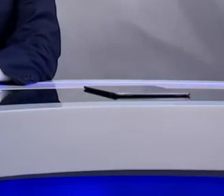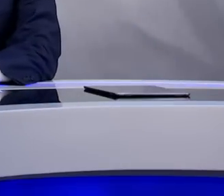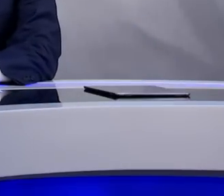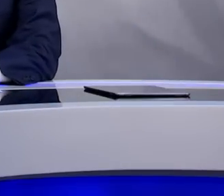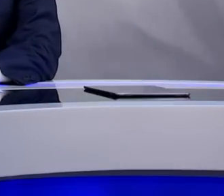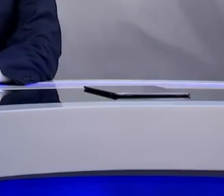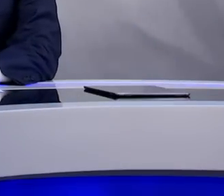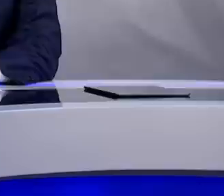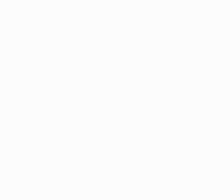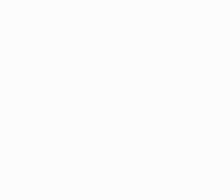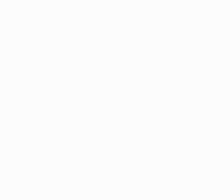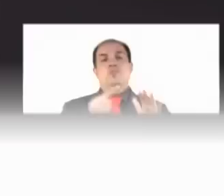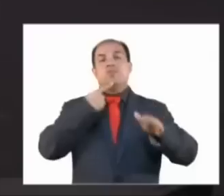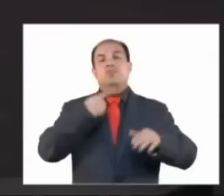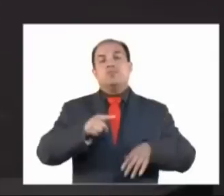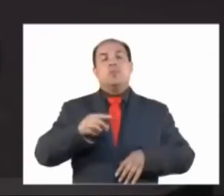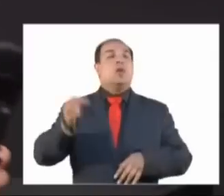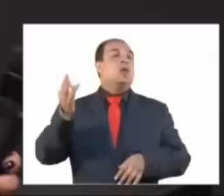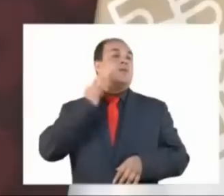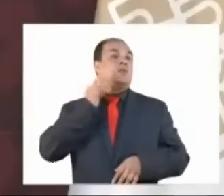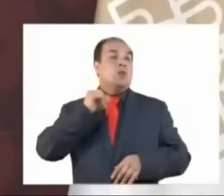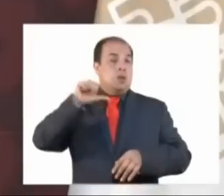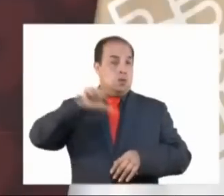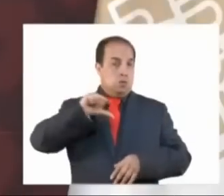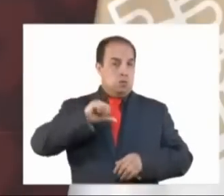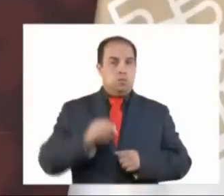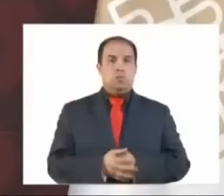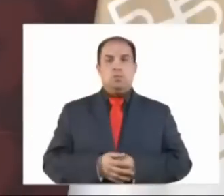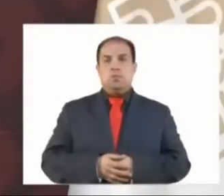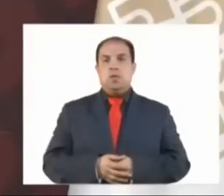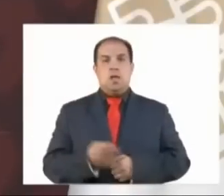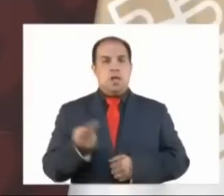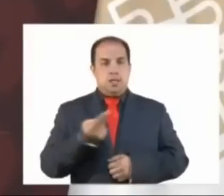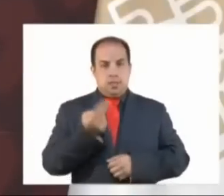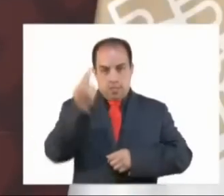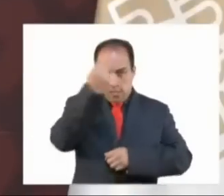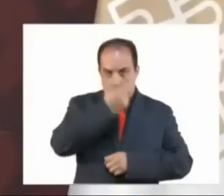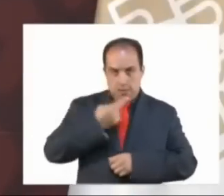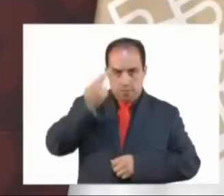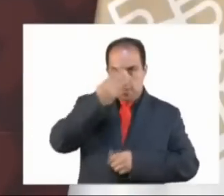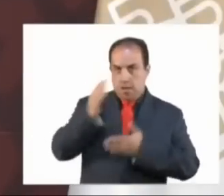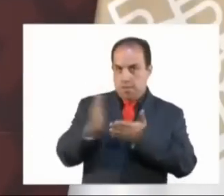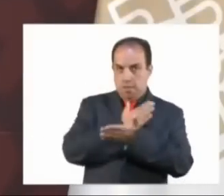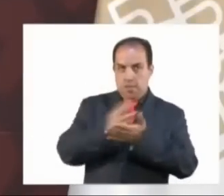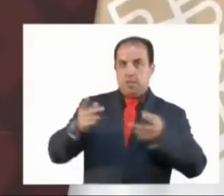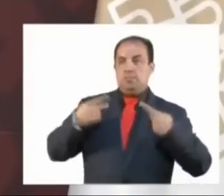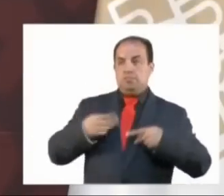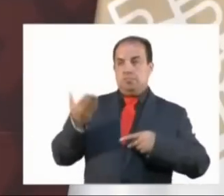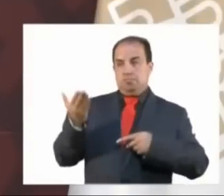gobierno. Tenemos que ver el más allá del personaje,